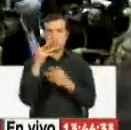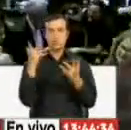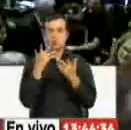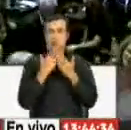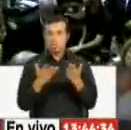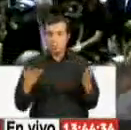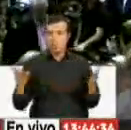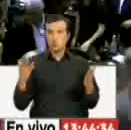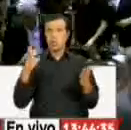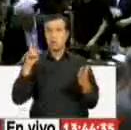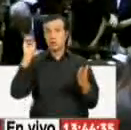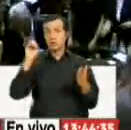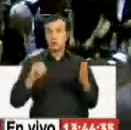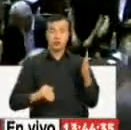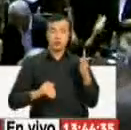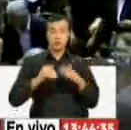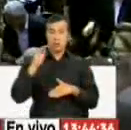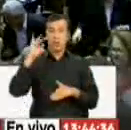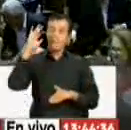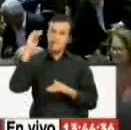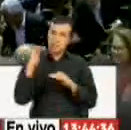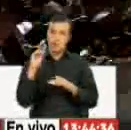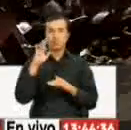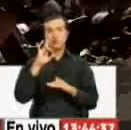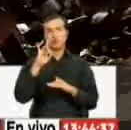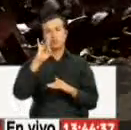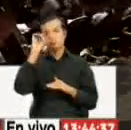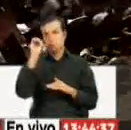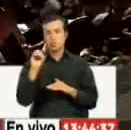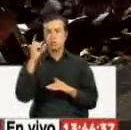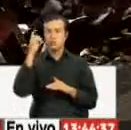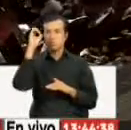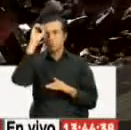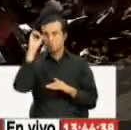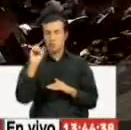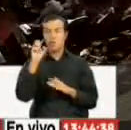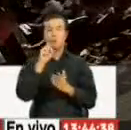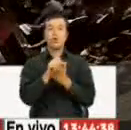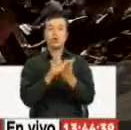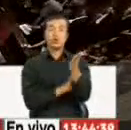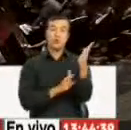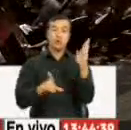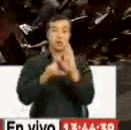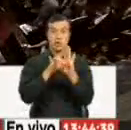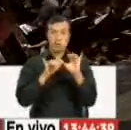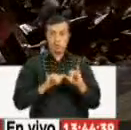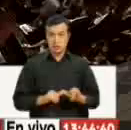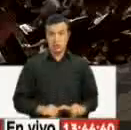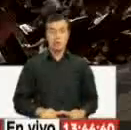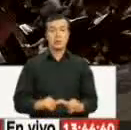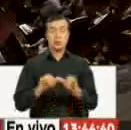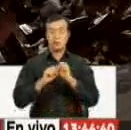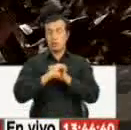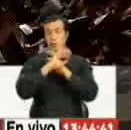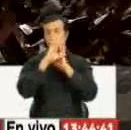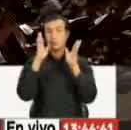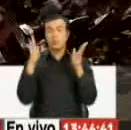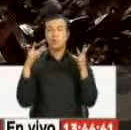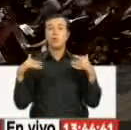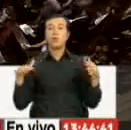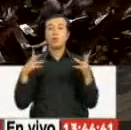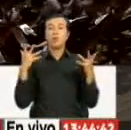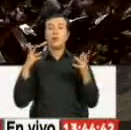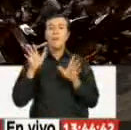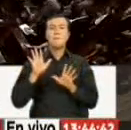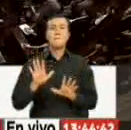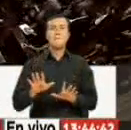inflación del 20 a entre 8 y 12 por ciento el debate del proyecto de la ley continuaba a lo largo de la madrugada en medio de la